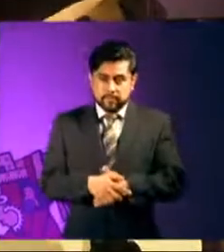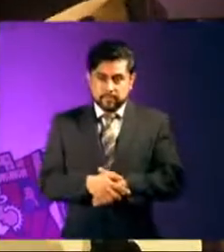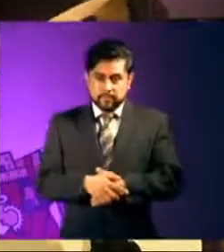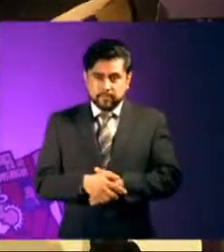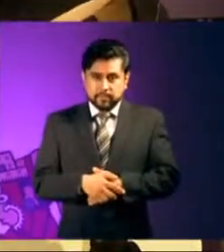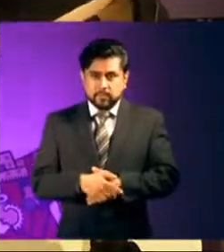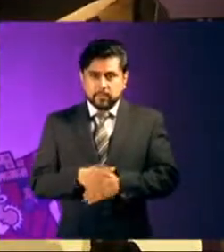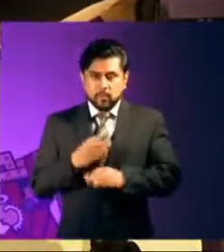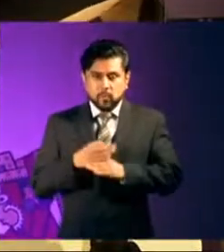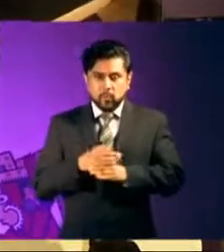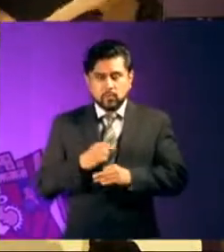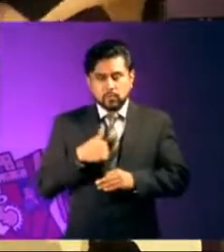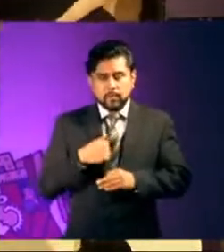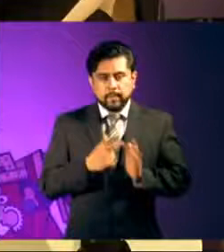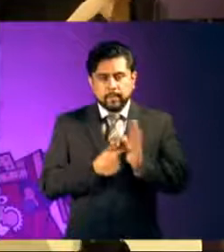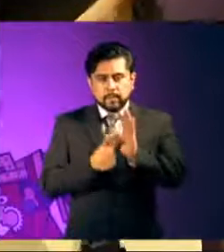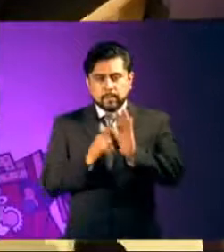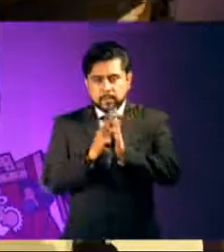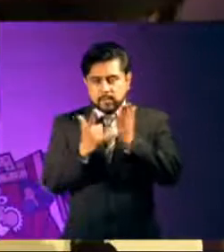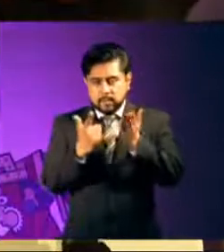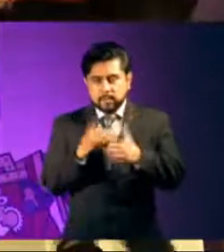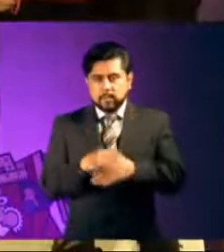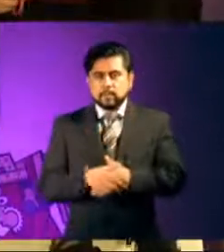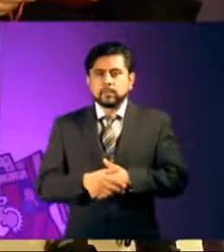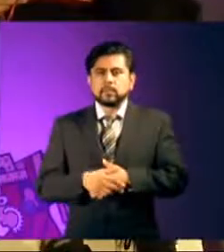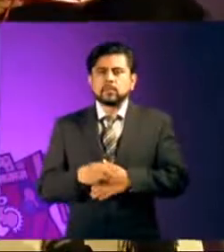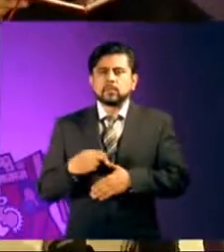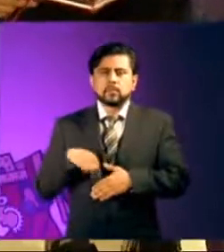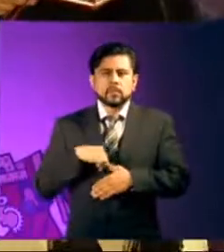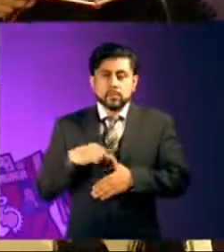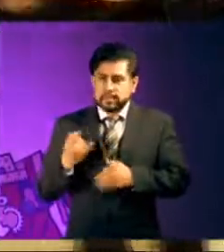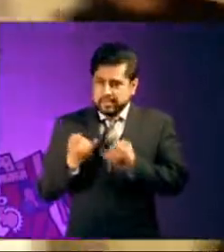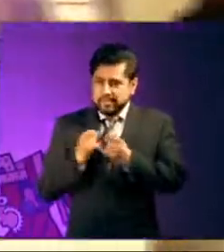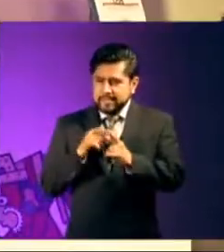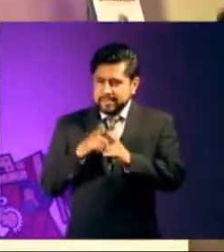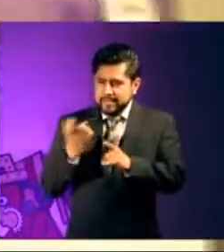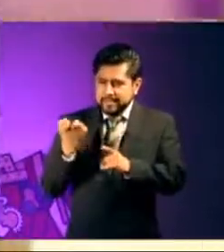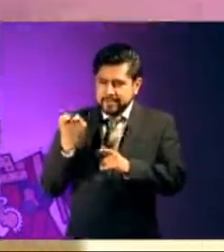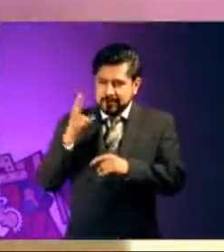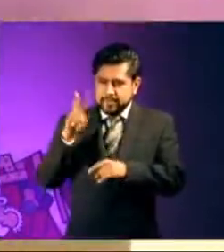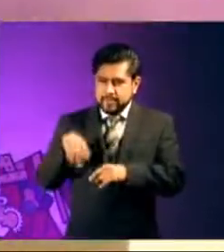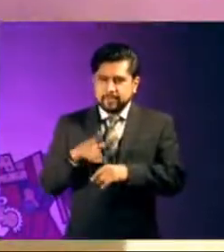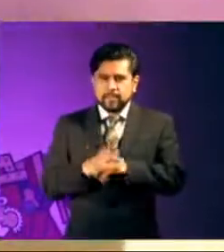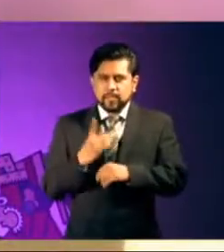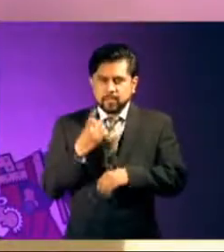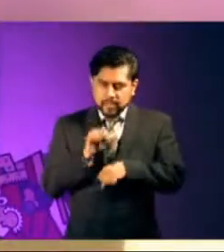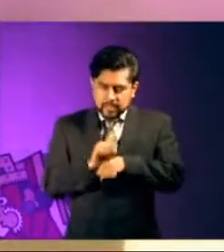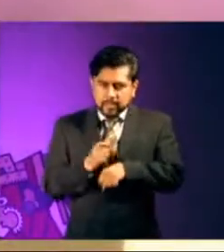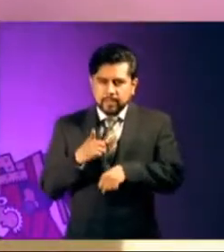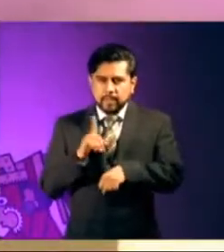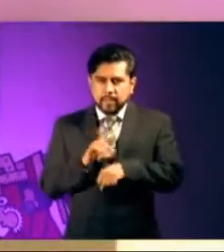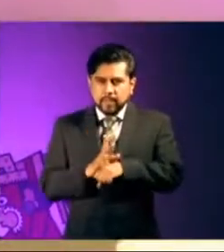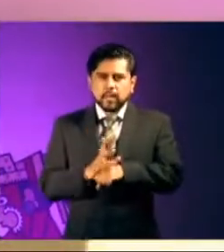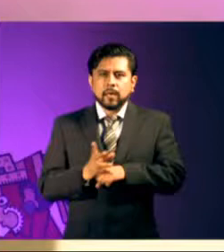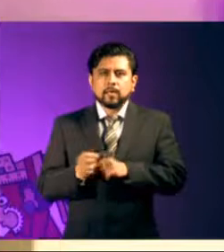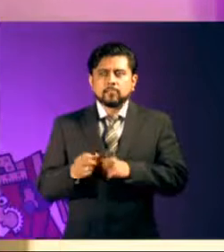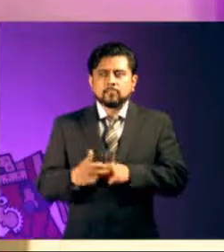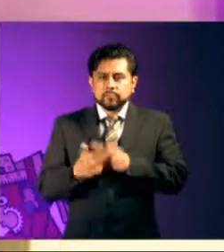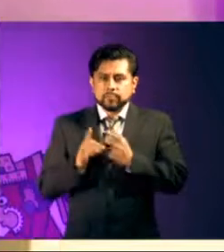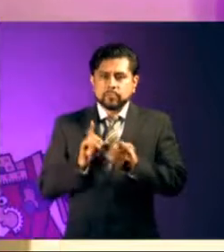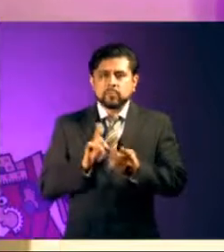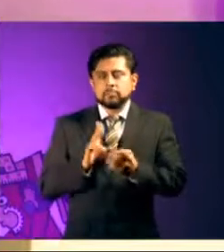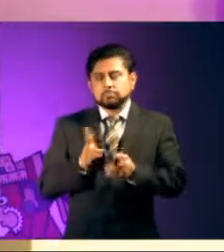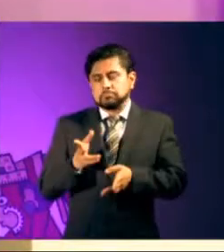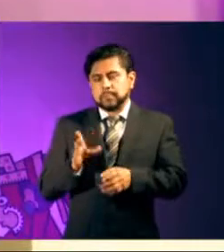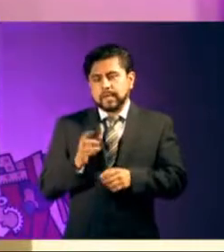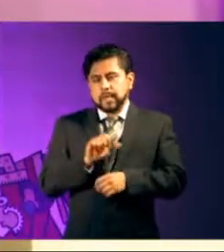el libro y efectivamente nos veíamos cada semana para nuestro programa de canal 21 que